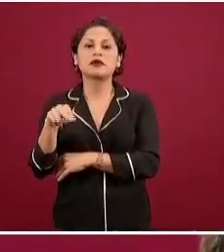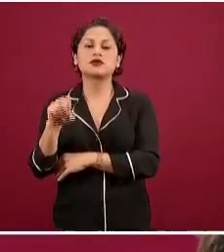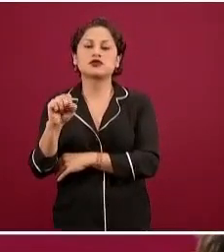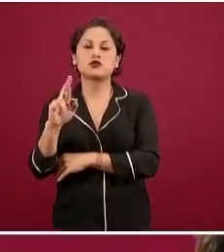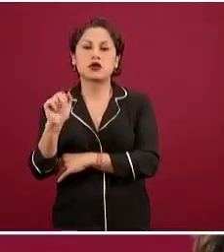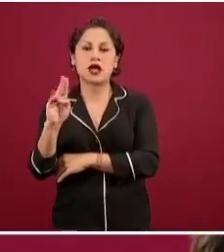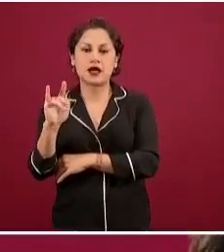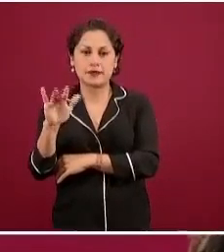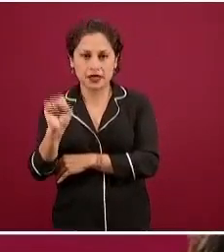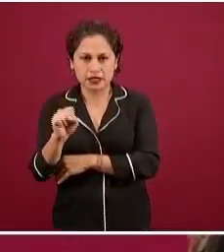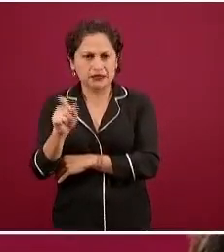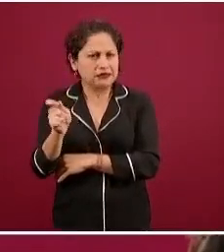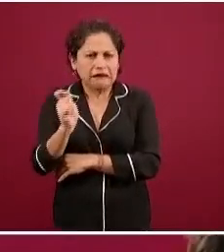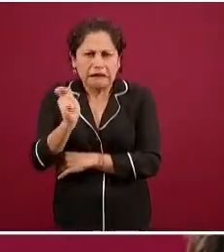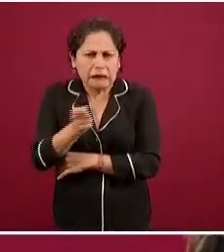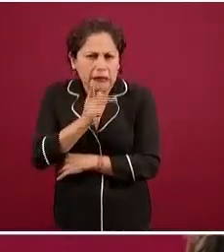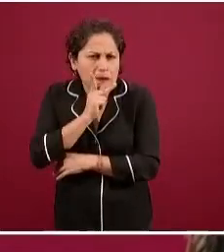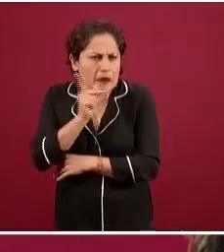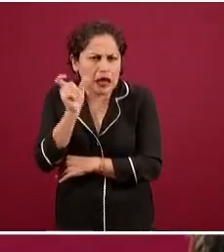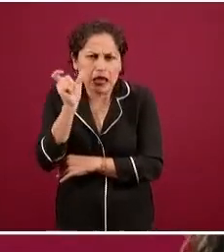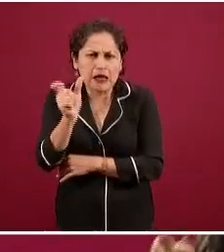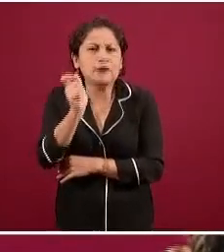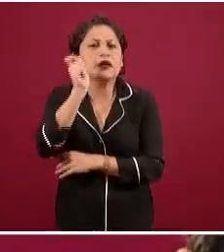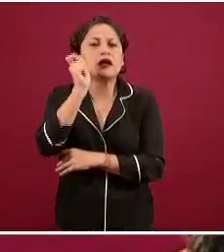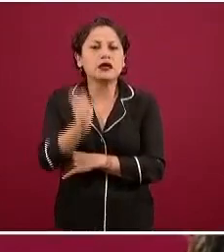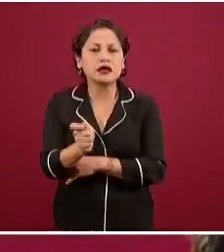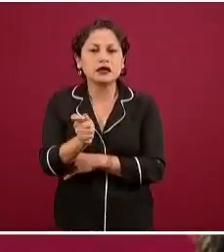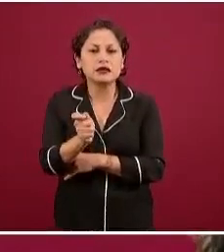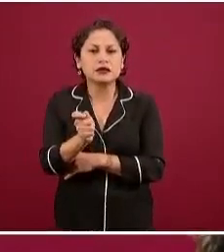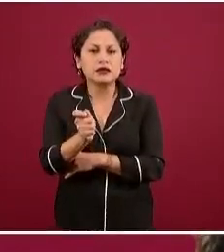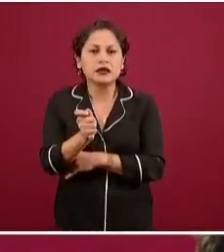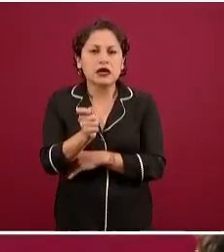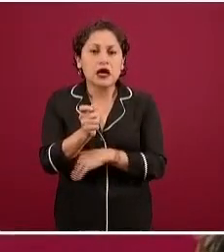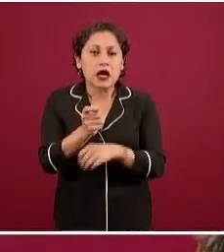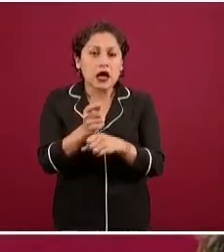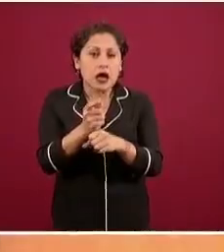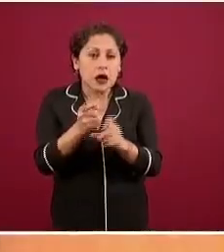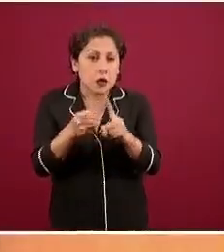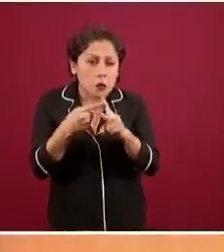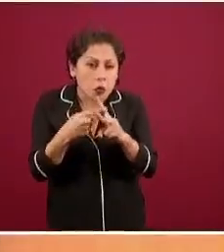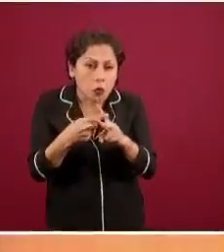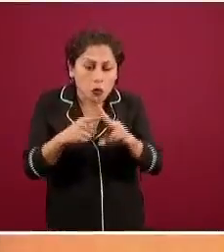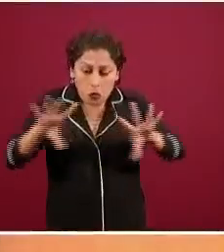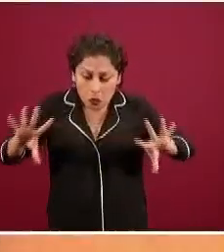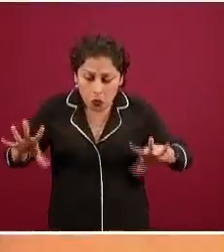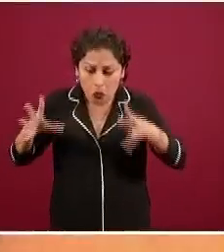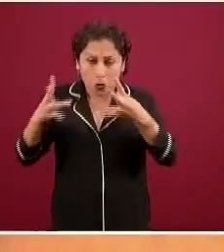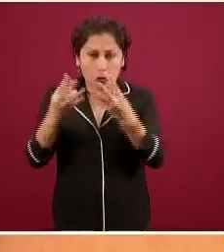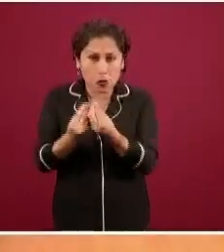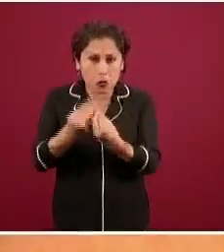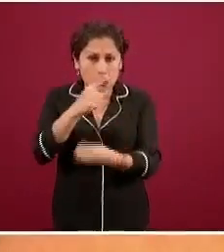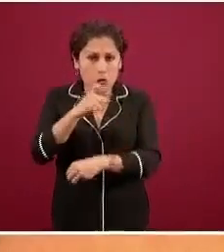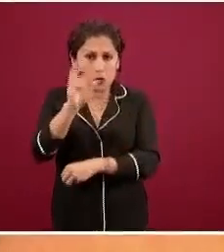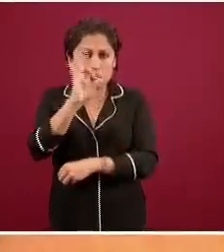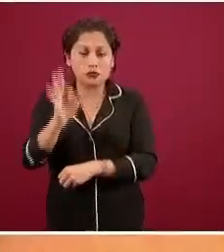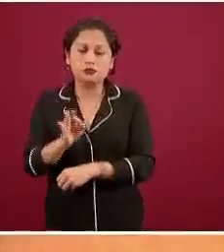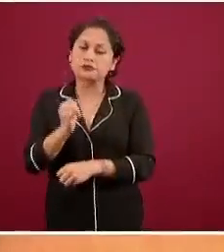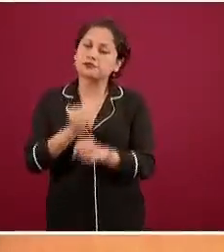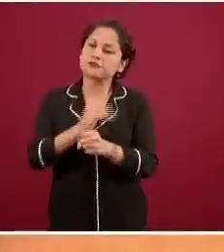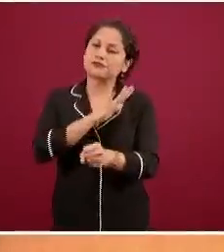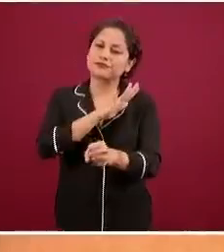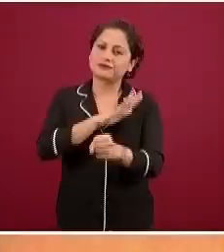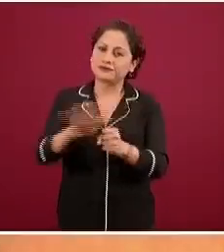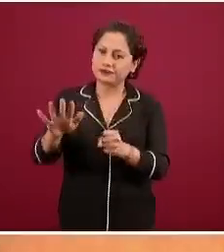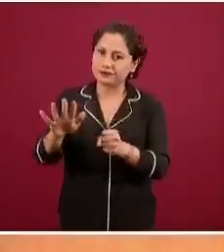tecnicismo, lo que quiere decir inconmensurable es no se puede medir de manera directa. Y hay